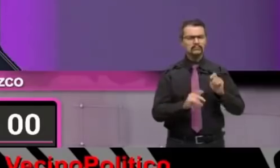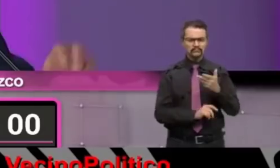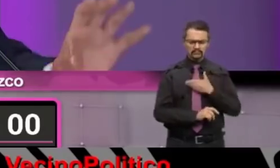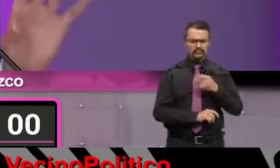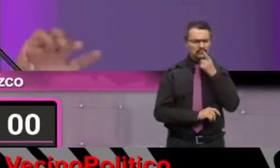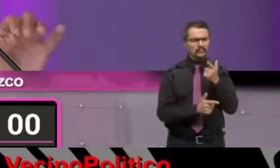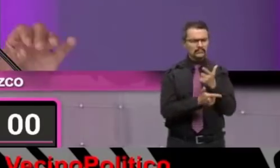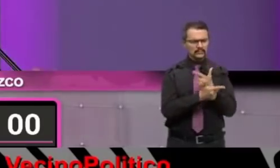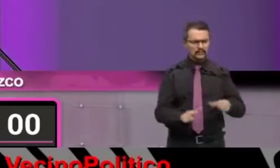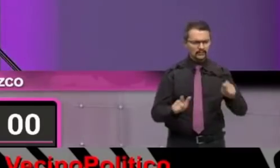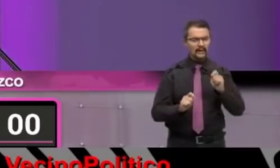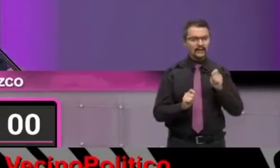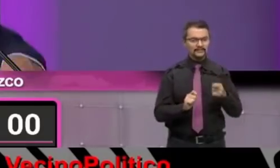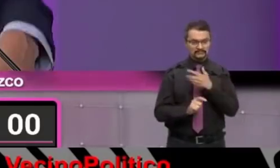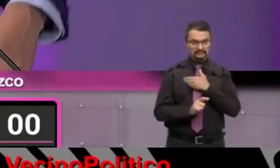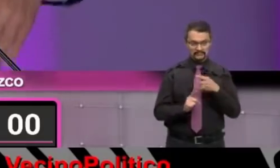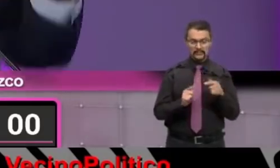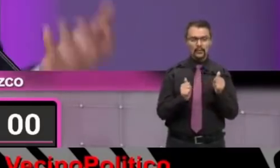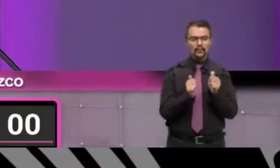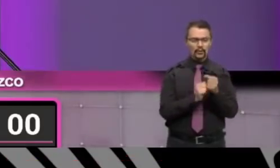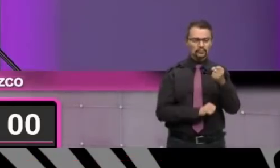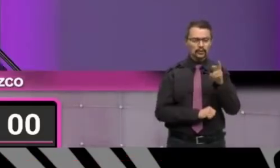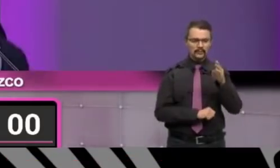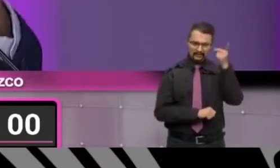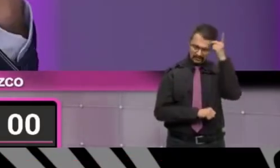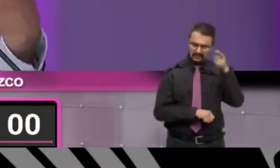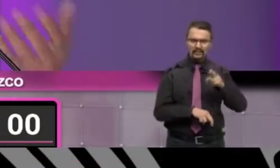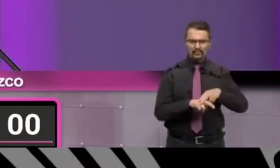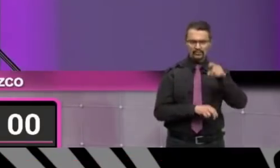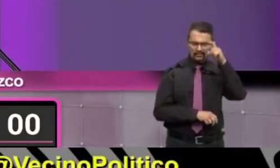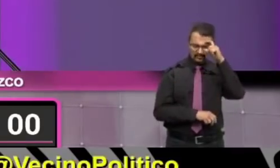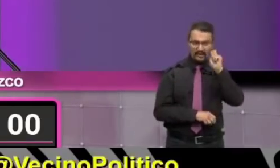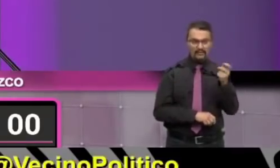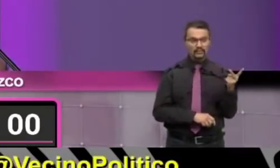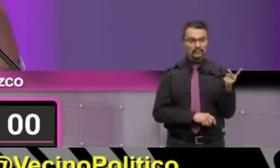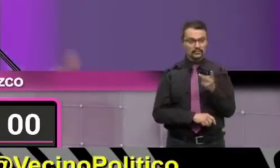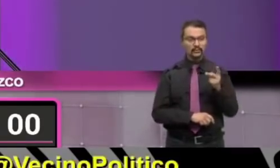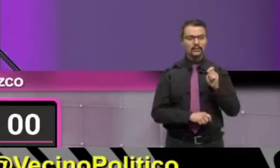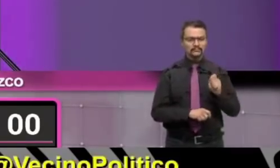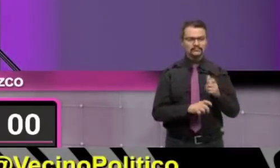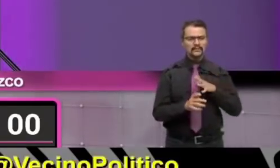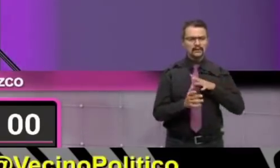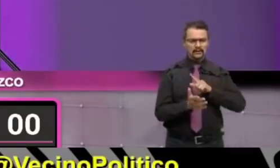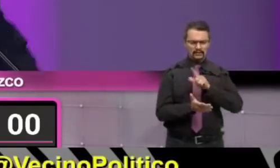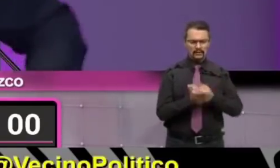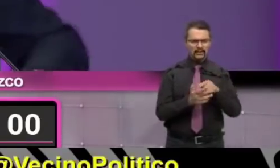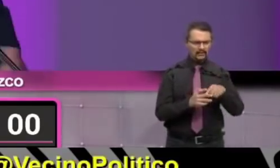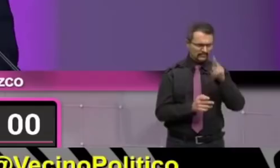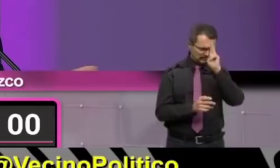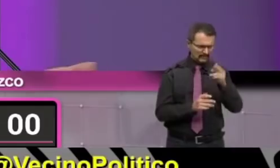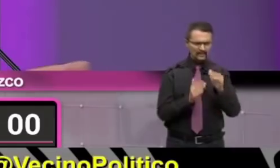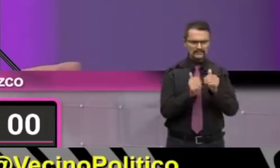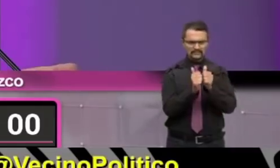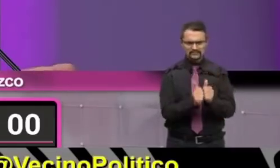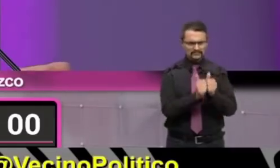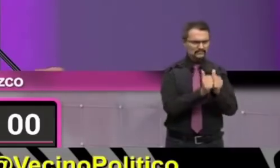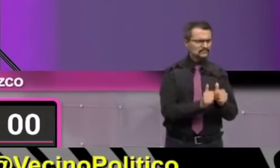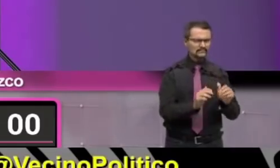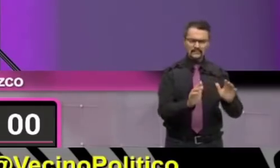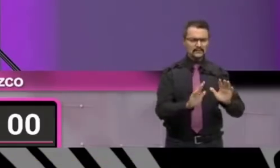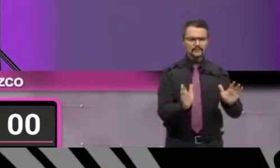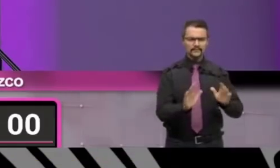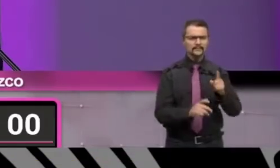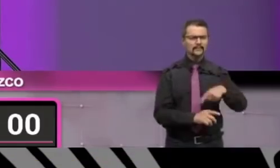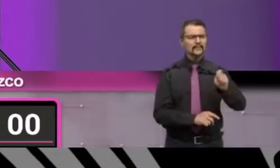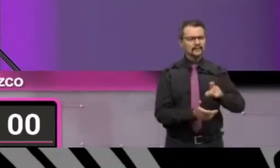López-Gatell. Al no haber toques de queda, al no haber estados de emergencia o restricción de garantías o suspensión de derechos, facilitó que hubiera confianza social